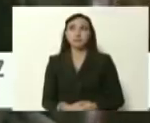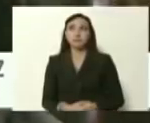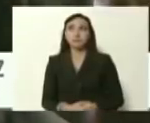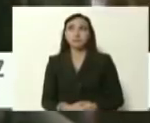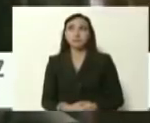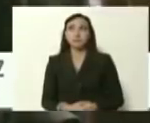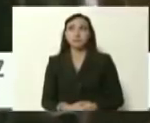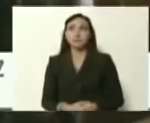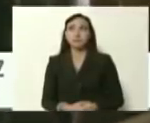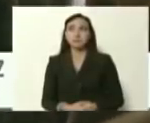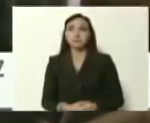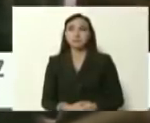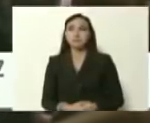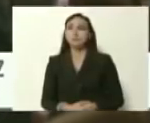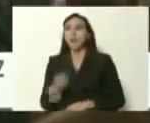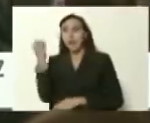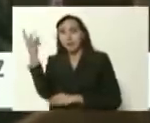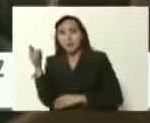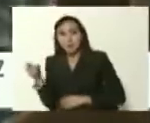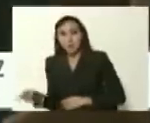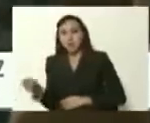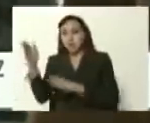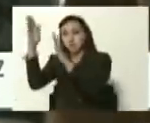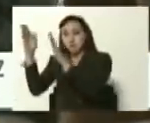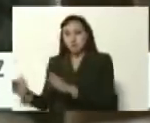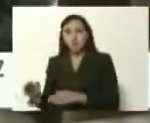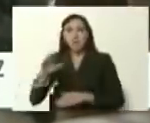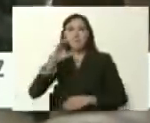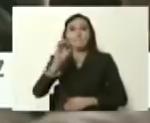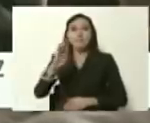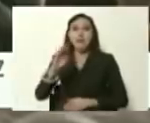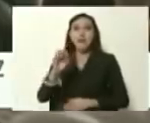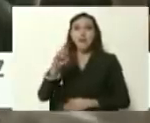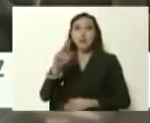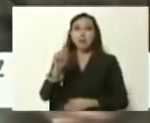Dejo en el derecho de palabra al diputado Javier Bertucci.